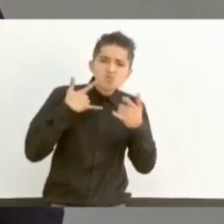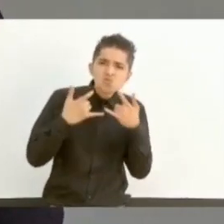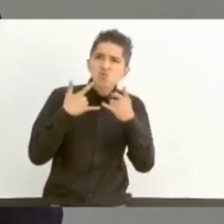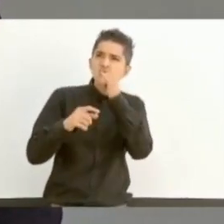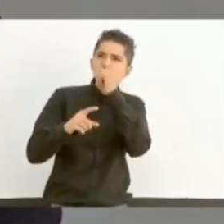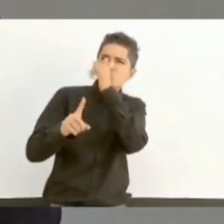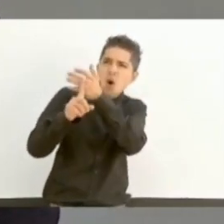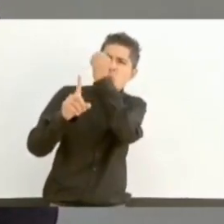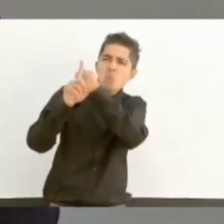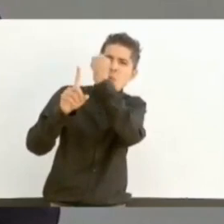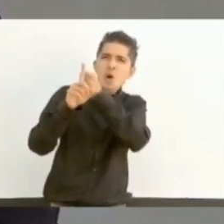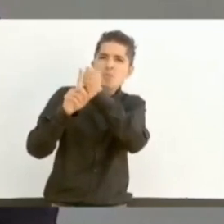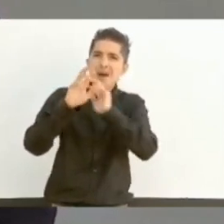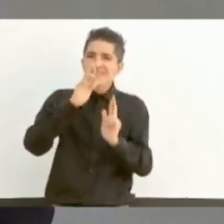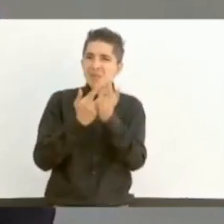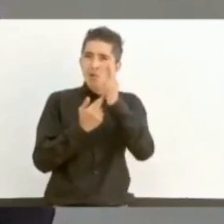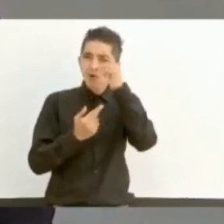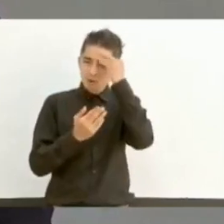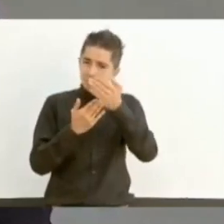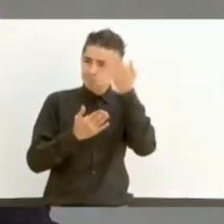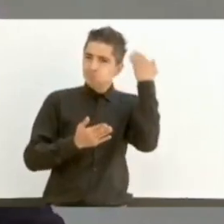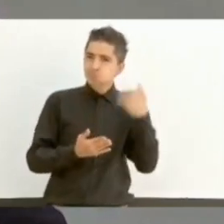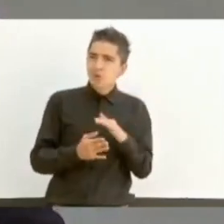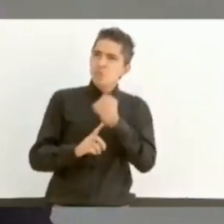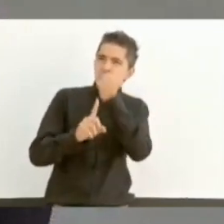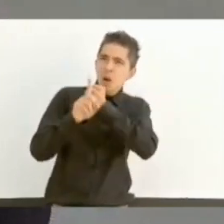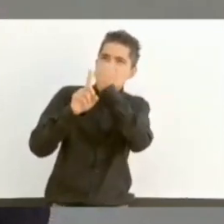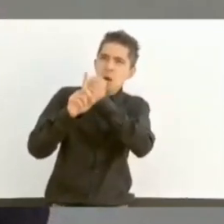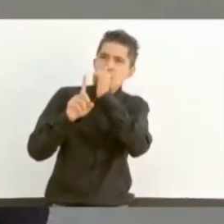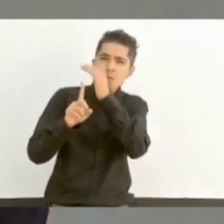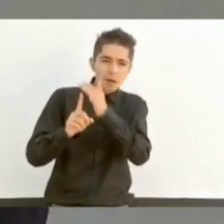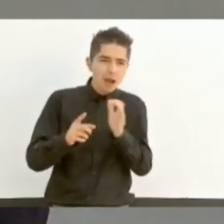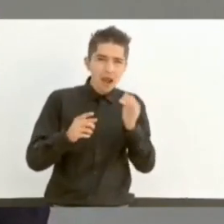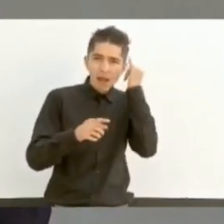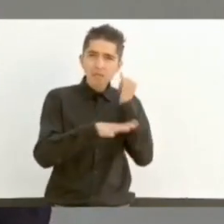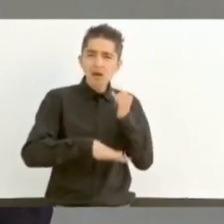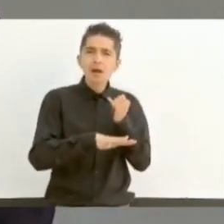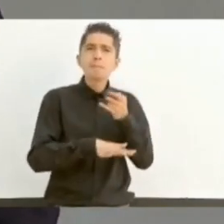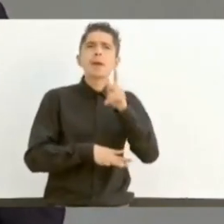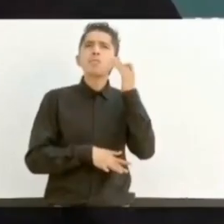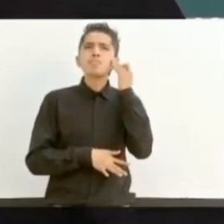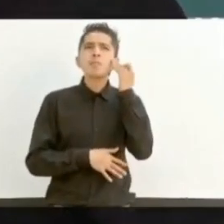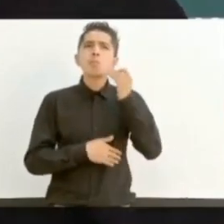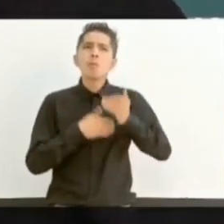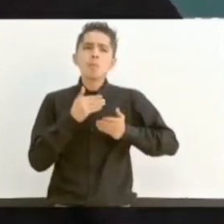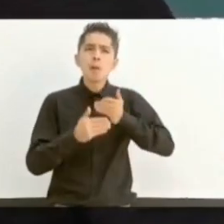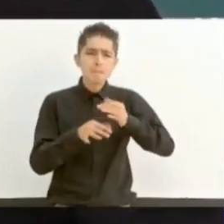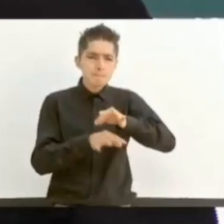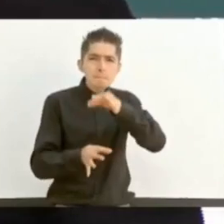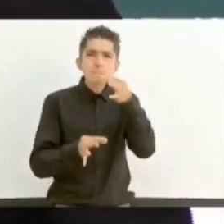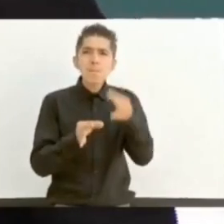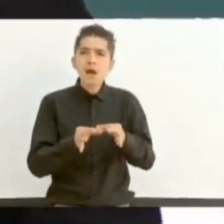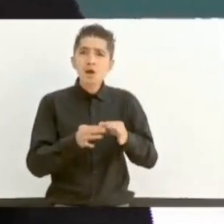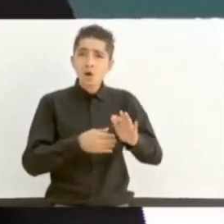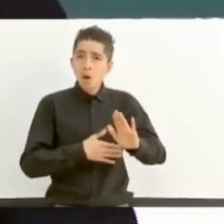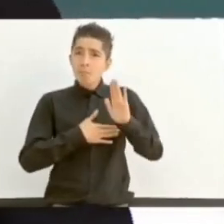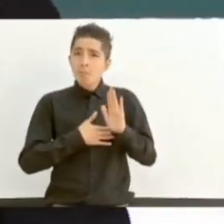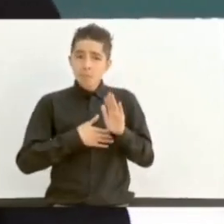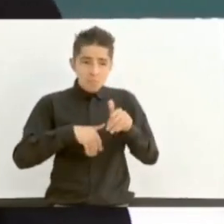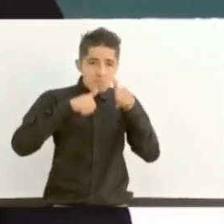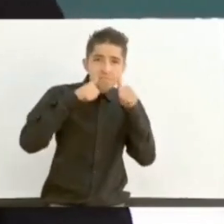Revolución, pero ya había pasado tiempo y no se cumplía ese